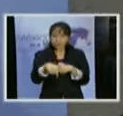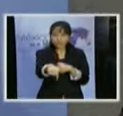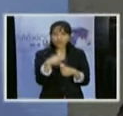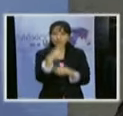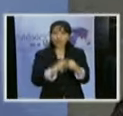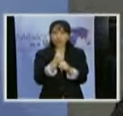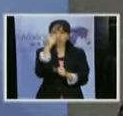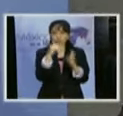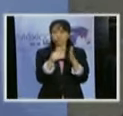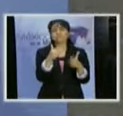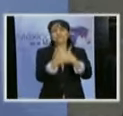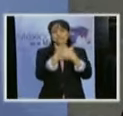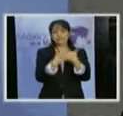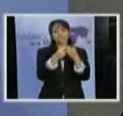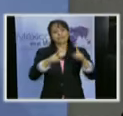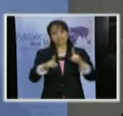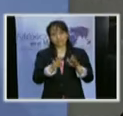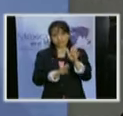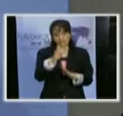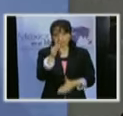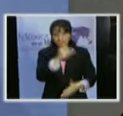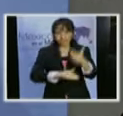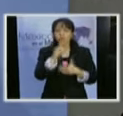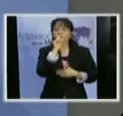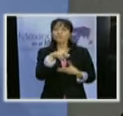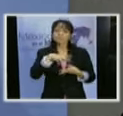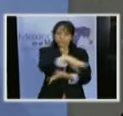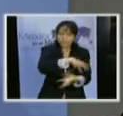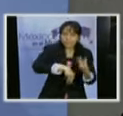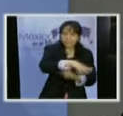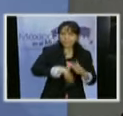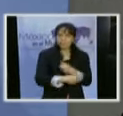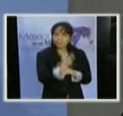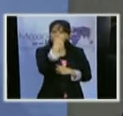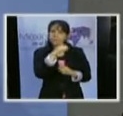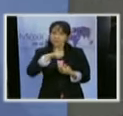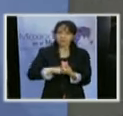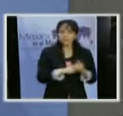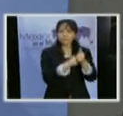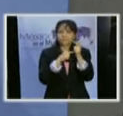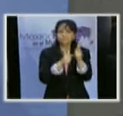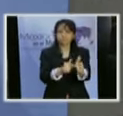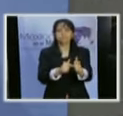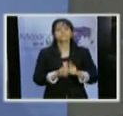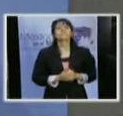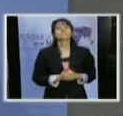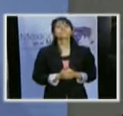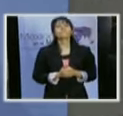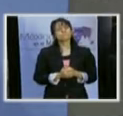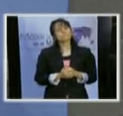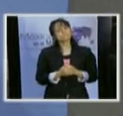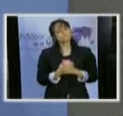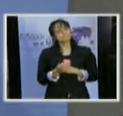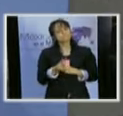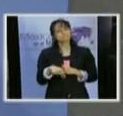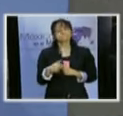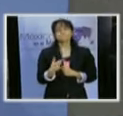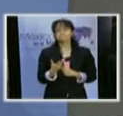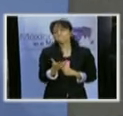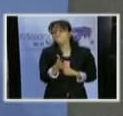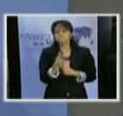Sostenible. Y bueno, sí es importante decir que básicamente, digamos, en los últimos